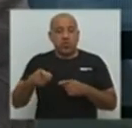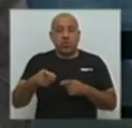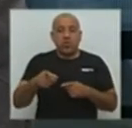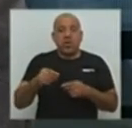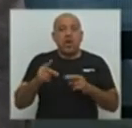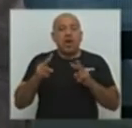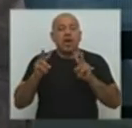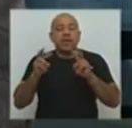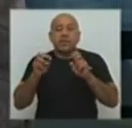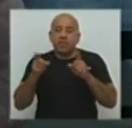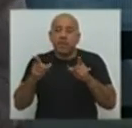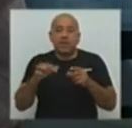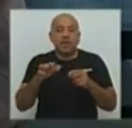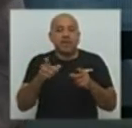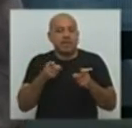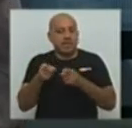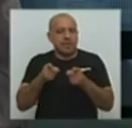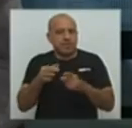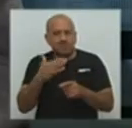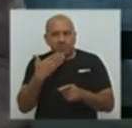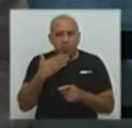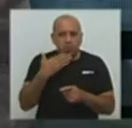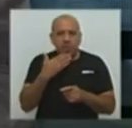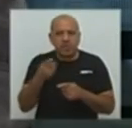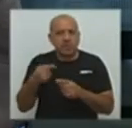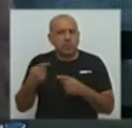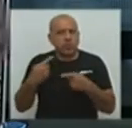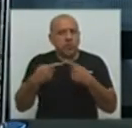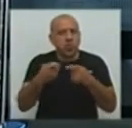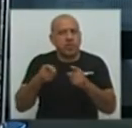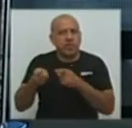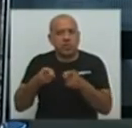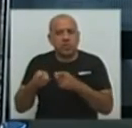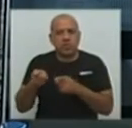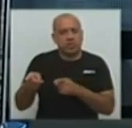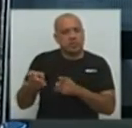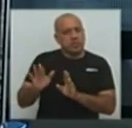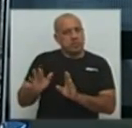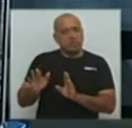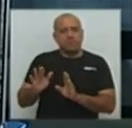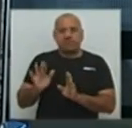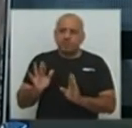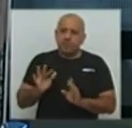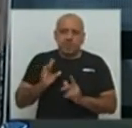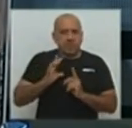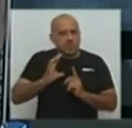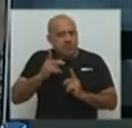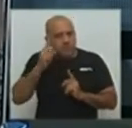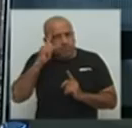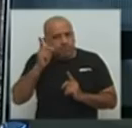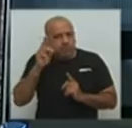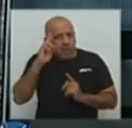duda a ver cuando pasan estas cosas que un equipo gana un campeonato y la continuidad el técnico está en duda bueno uno debe respetar las decisiones